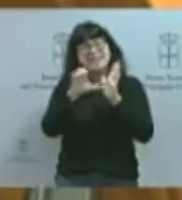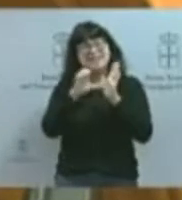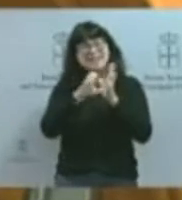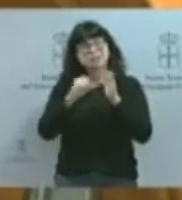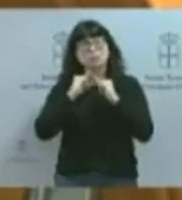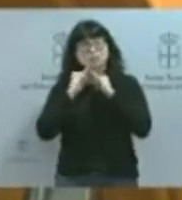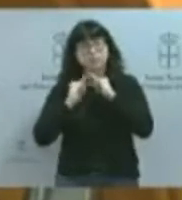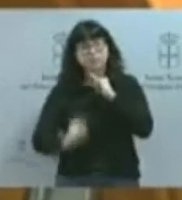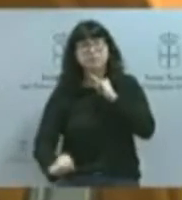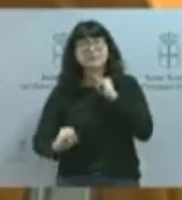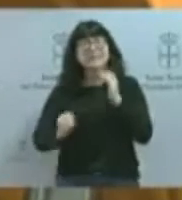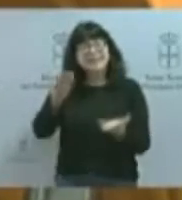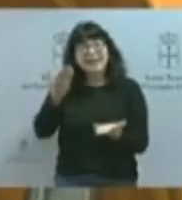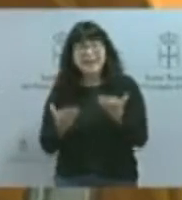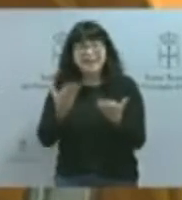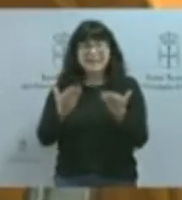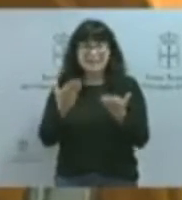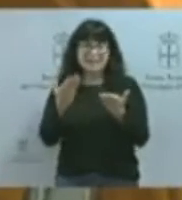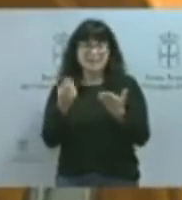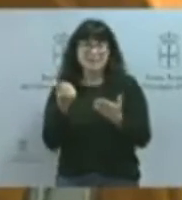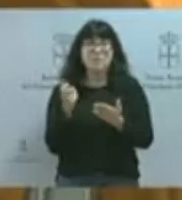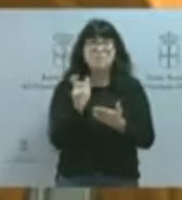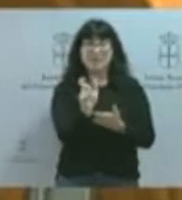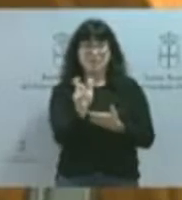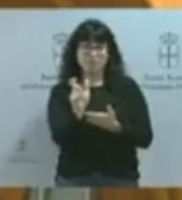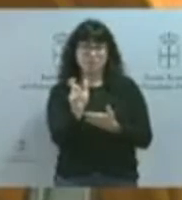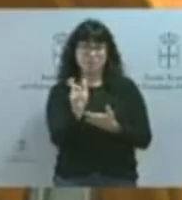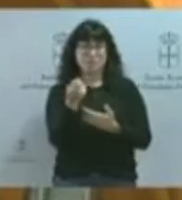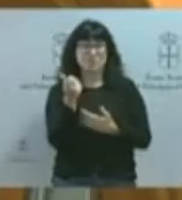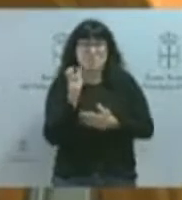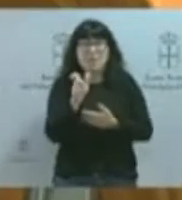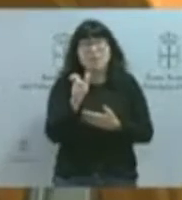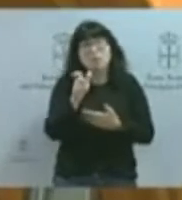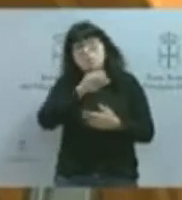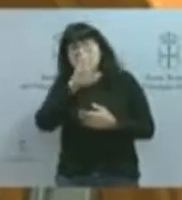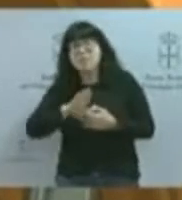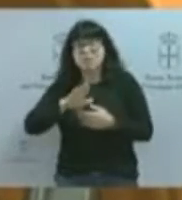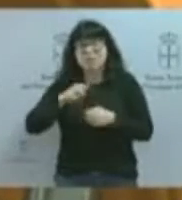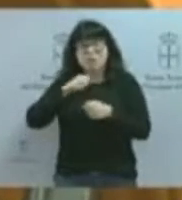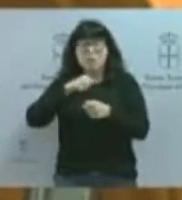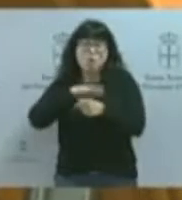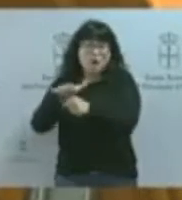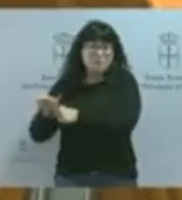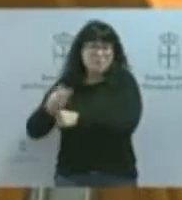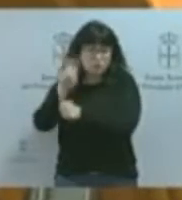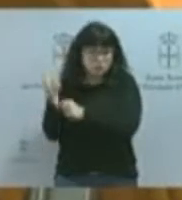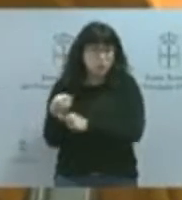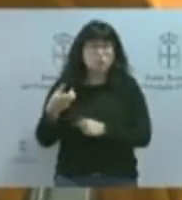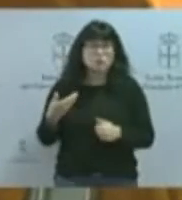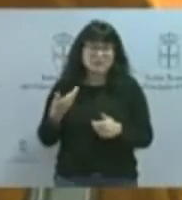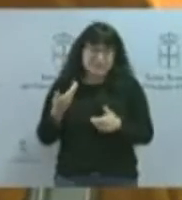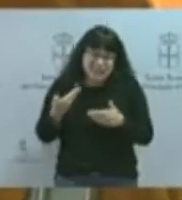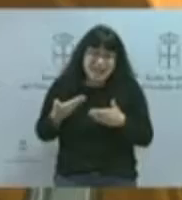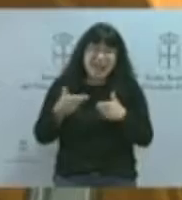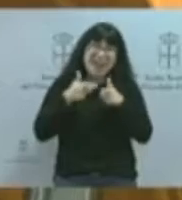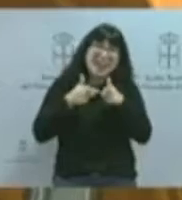permita competir en igualdad de condiciones con otros ámbitos. A largo plazo, a algo más de ese medio plazo, está